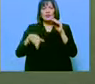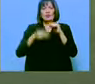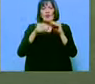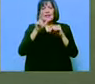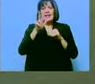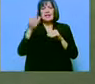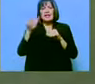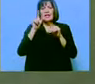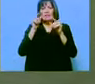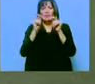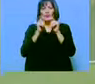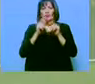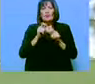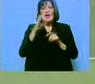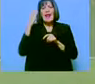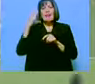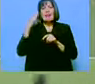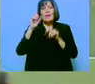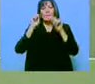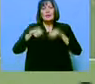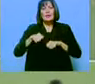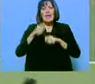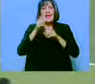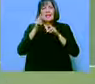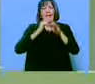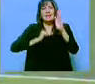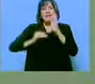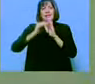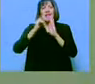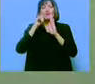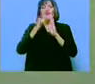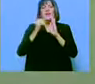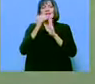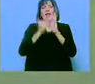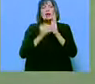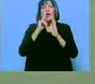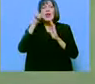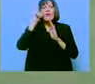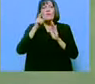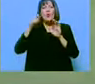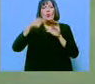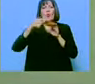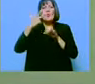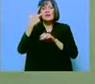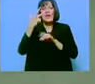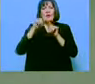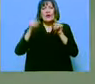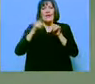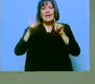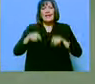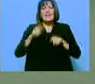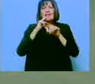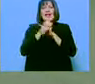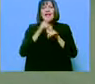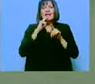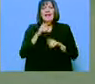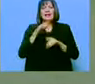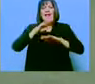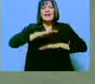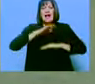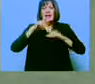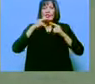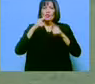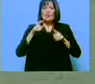33 puntos. Cartaginés podría desplazarlos si golean a Limón por más de 3 goles de diferencia. Para estar tranquilos y